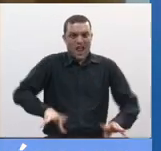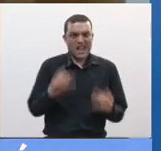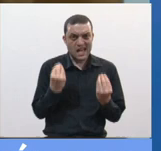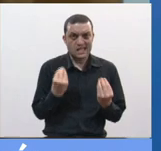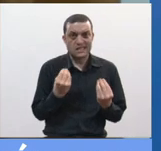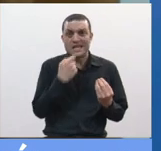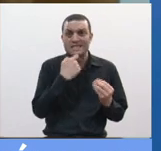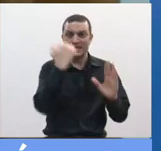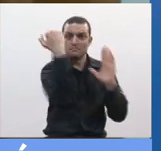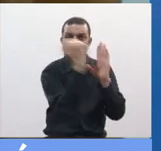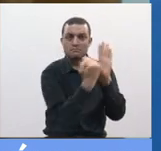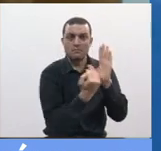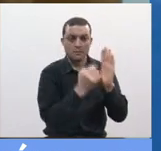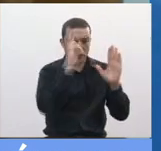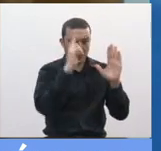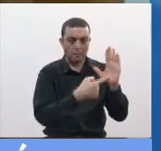estos 30 pliegos que tenemos ahora.